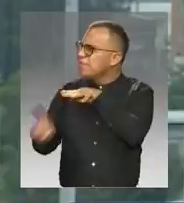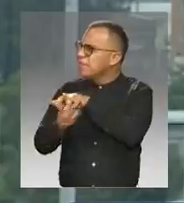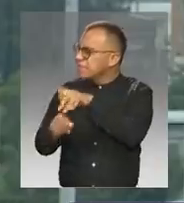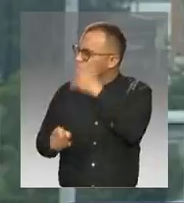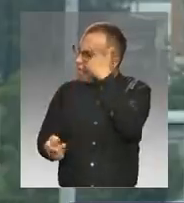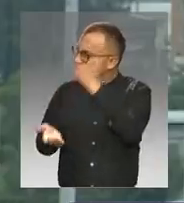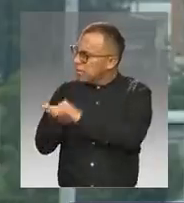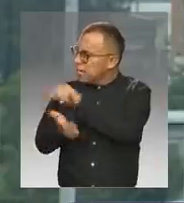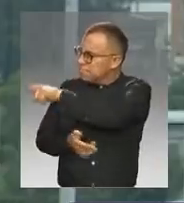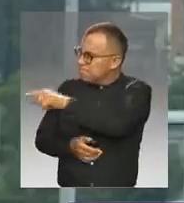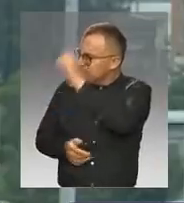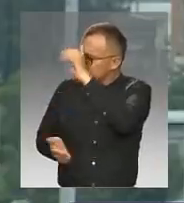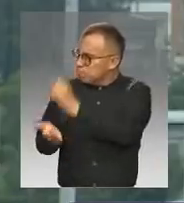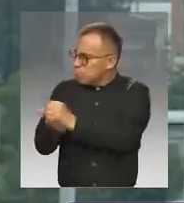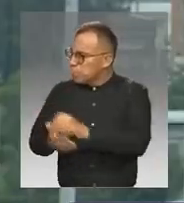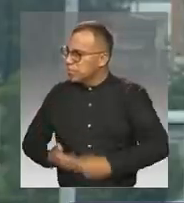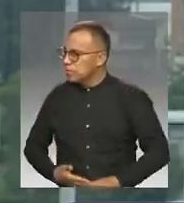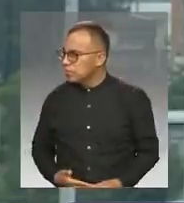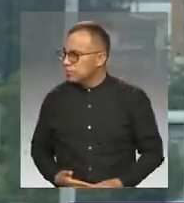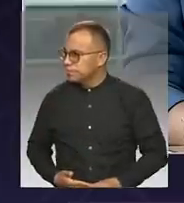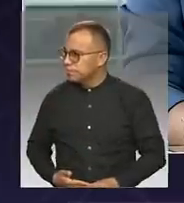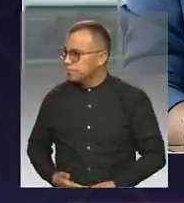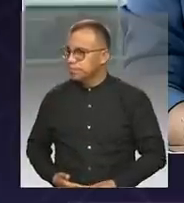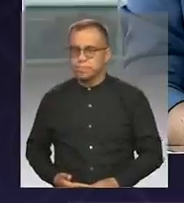esta propuesta de gobierno?